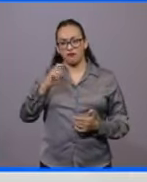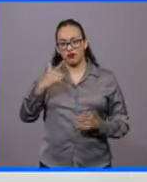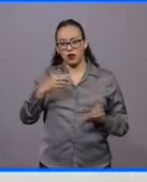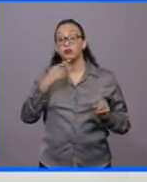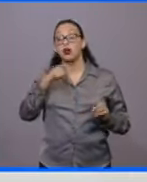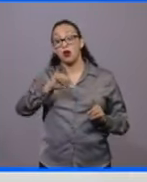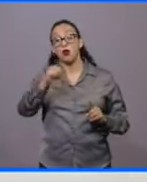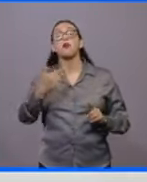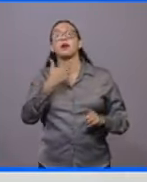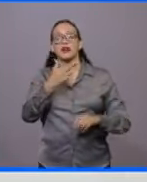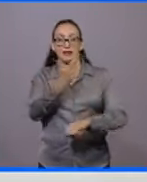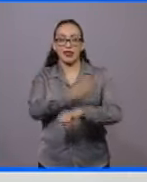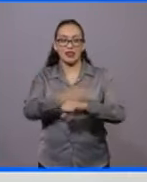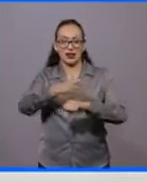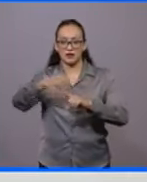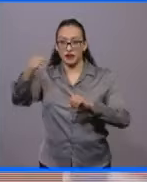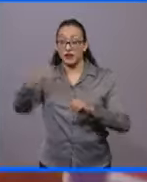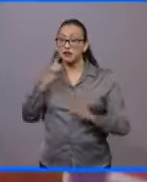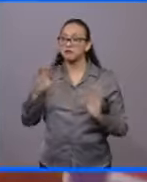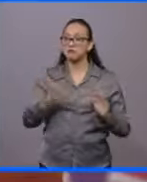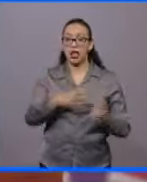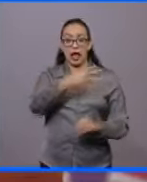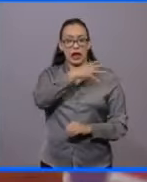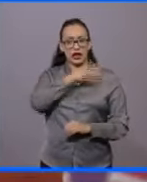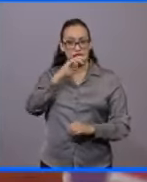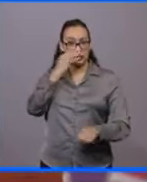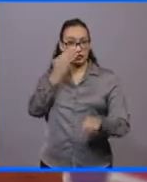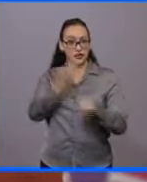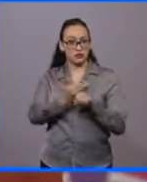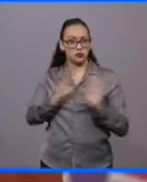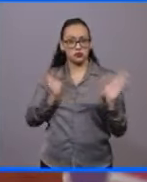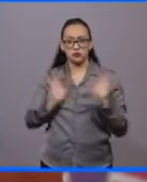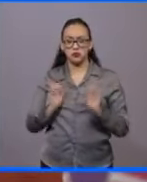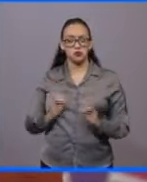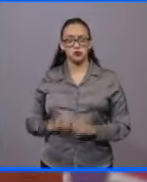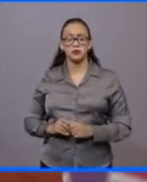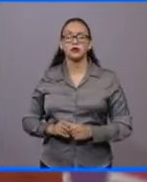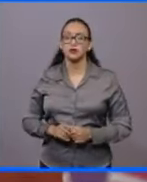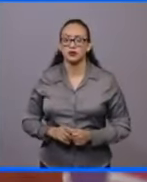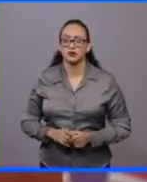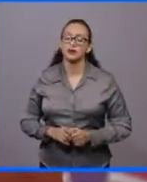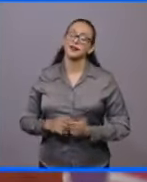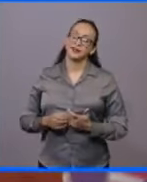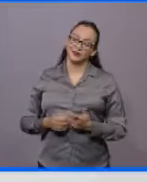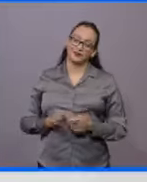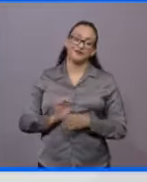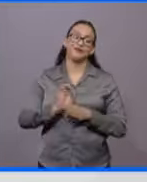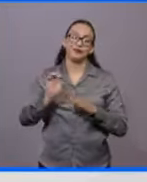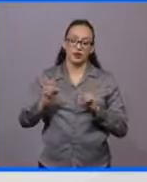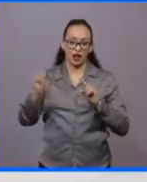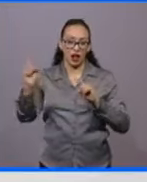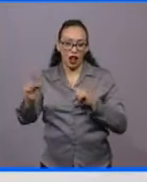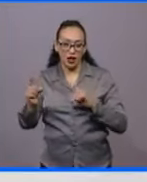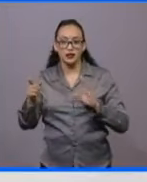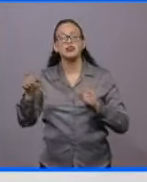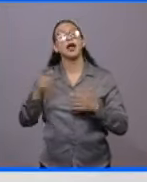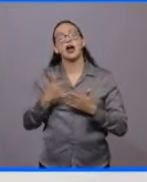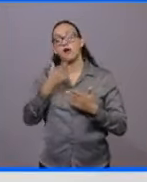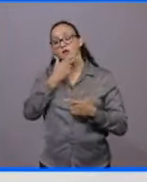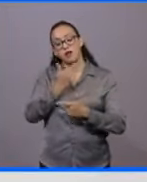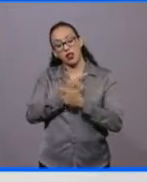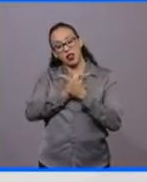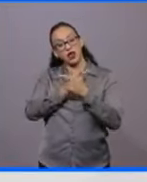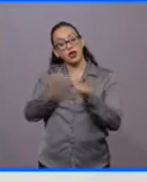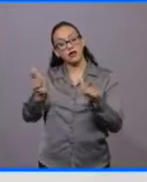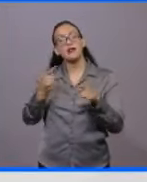fuera procesado, indicó que al general no se le encontró responsable de ningún delito, motivo por el cual fue dejado en libertad